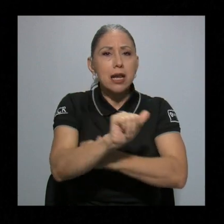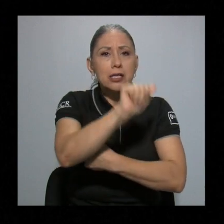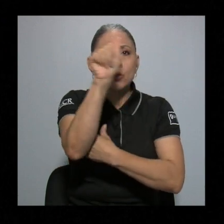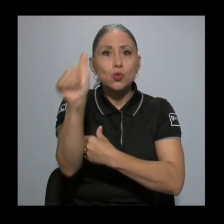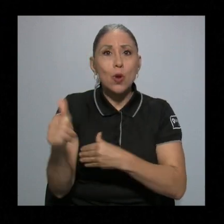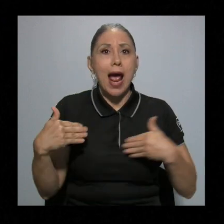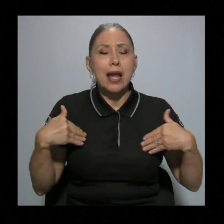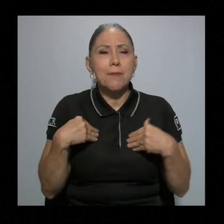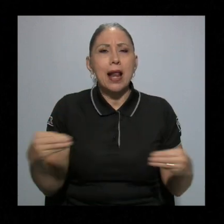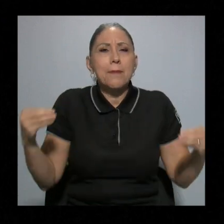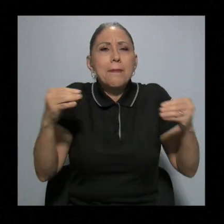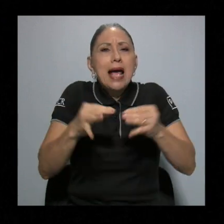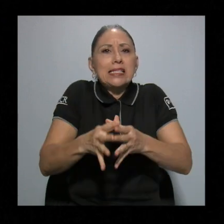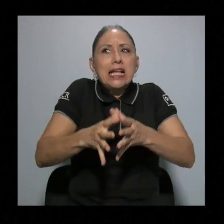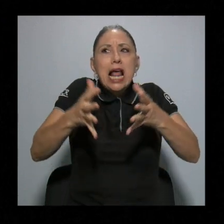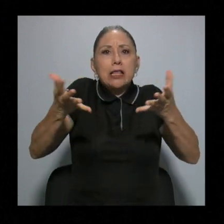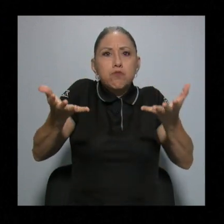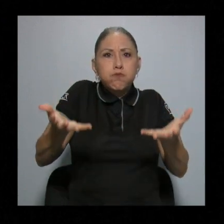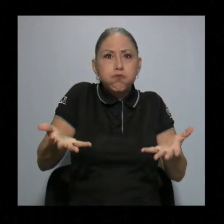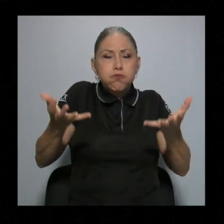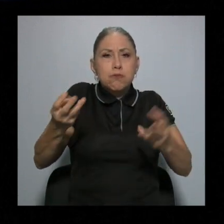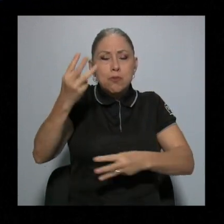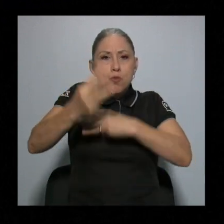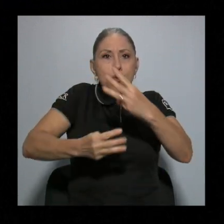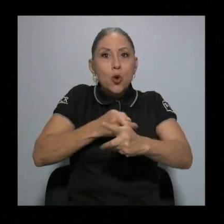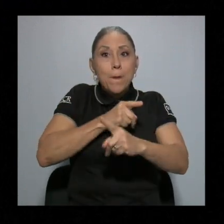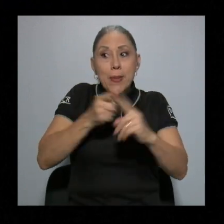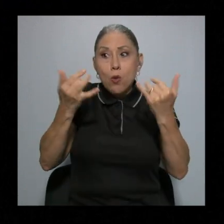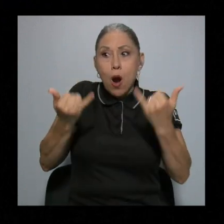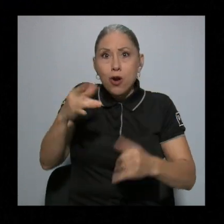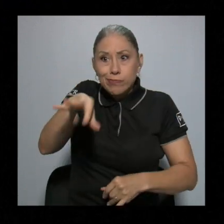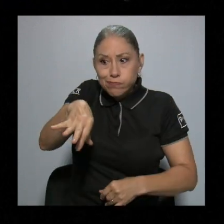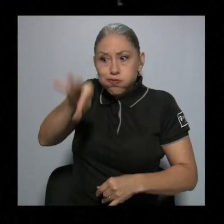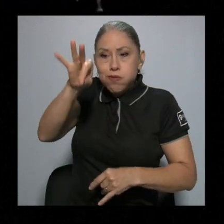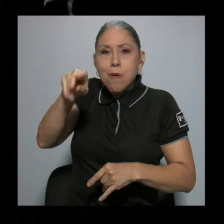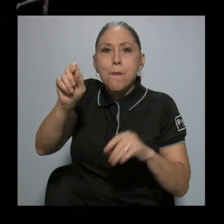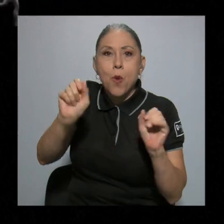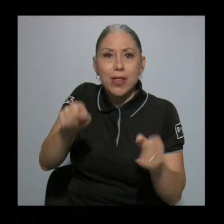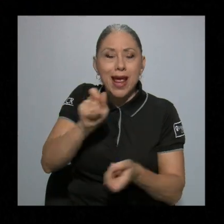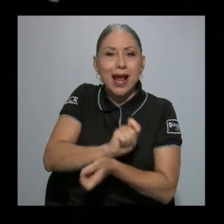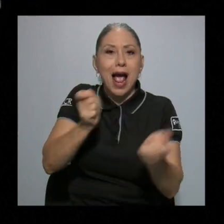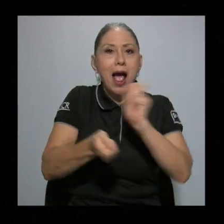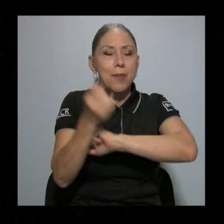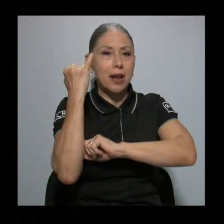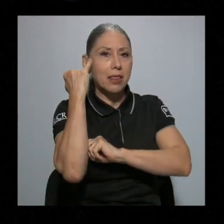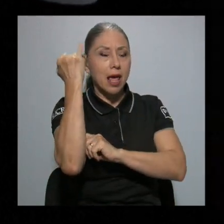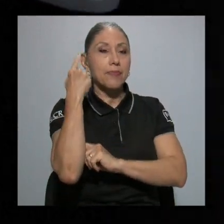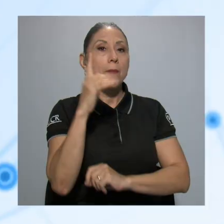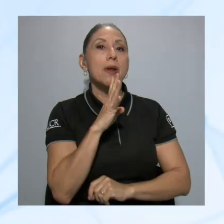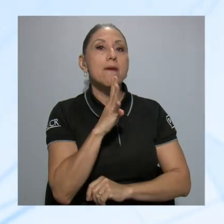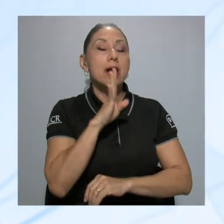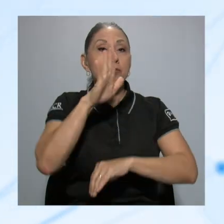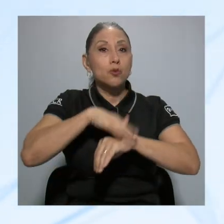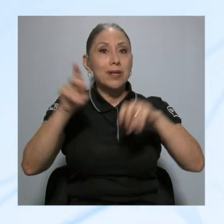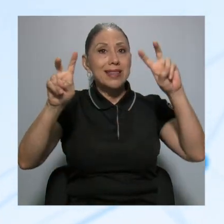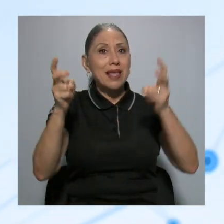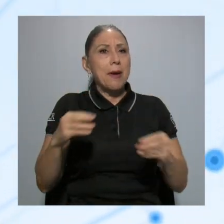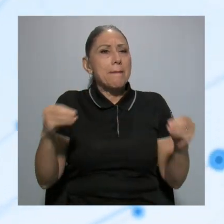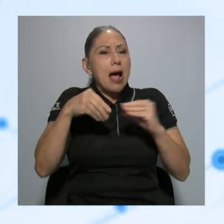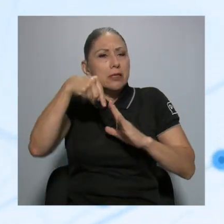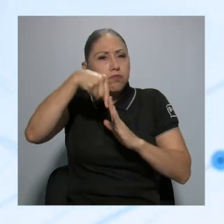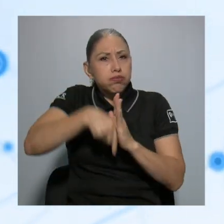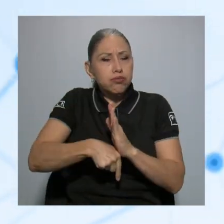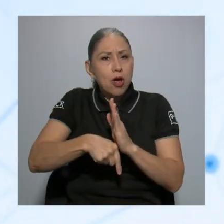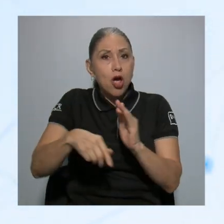grande y pesado del planeta, pero este hallazgo podría cambiar esta idea. Y para conversar más sobre este tema,